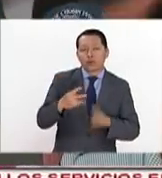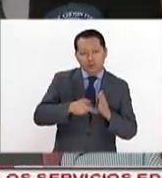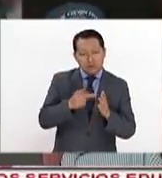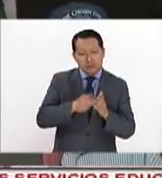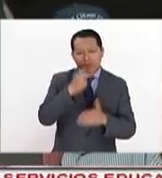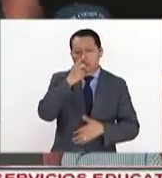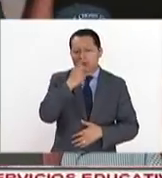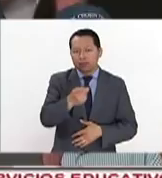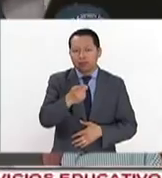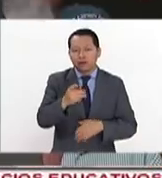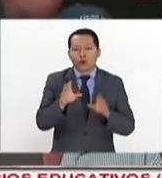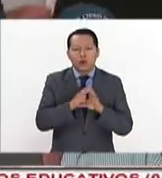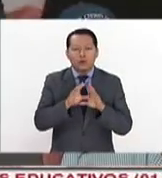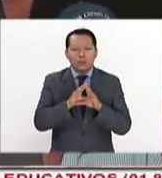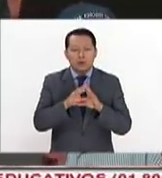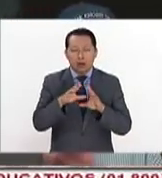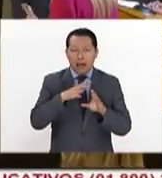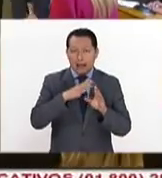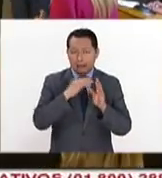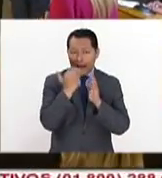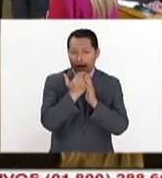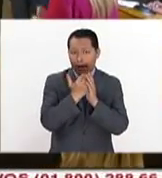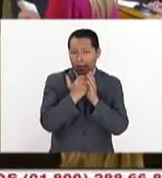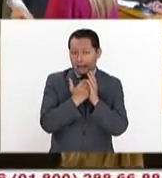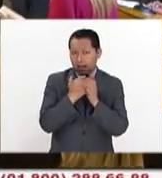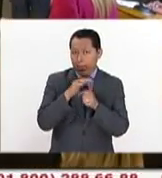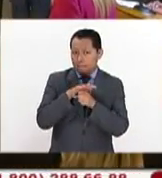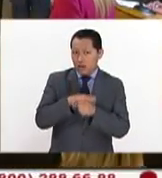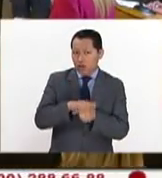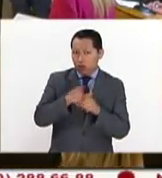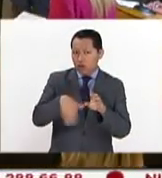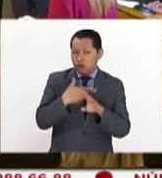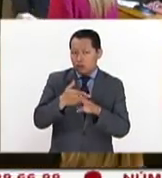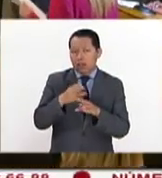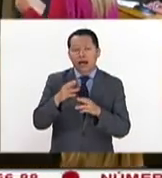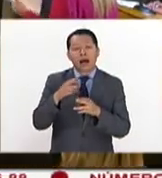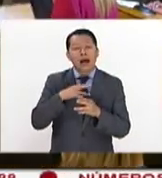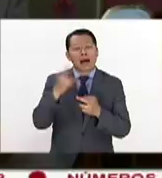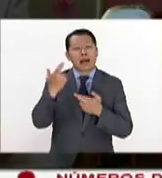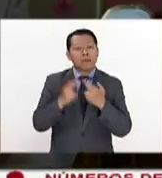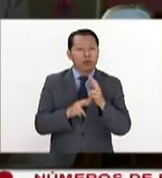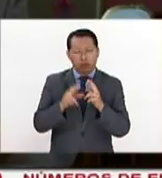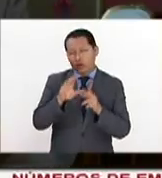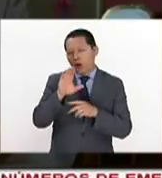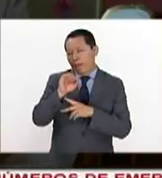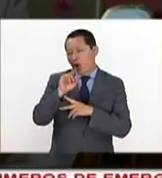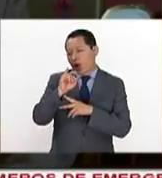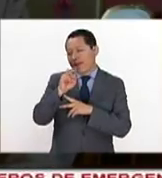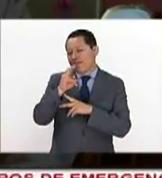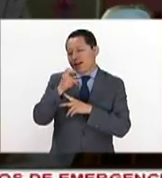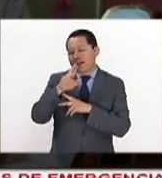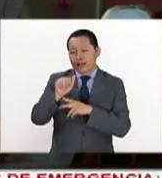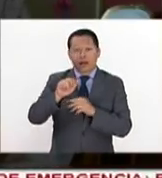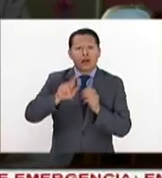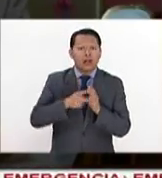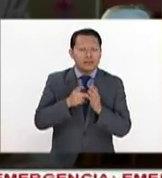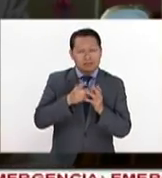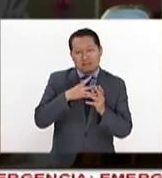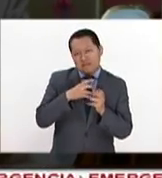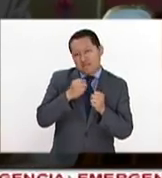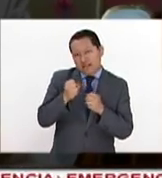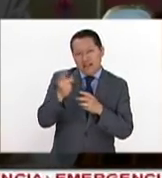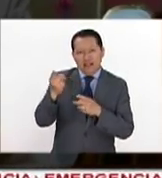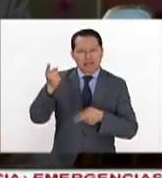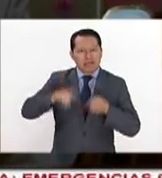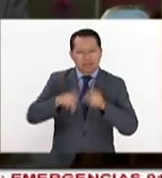insistió por cambiar su agenda de presión contra la llamada revolución bolivariana. Estados Unidos ha llamado varias veces dictador a Maduro y en